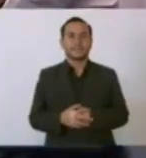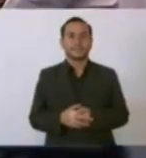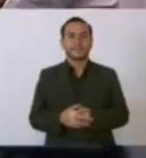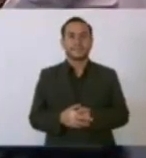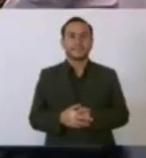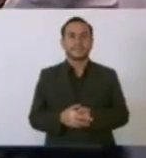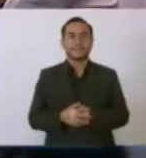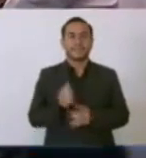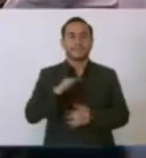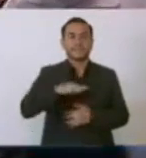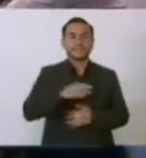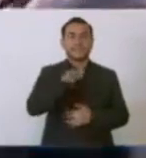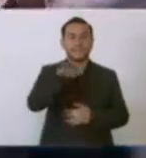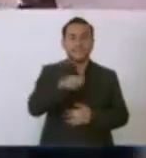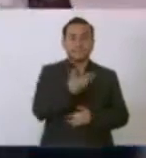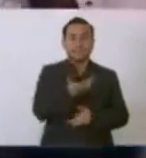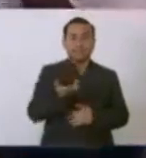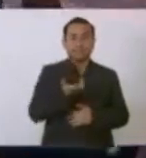Buenas tardes, se pueden sentar todos.